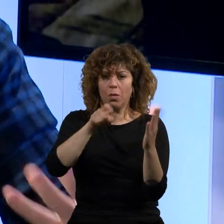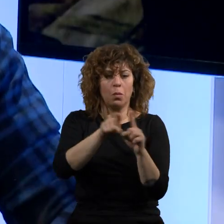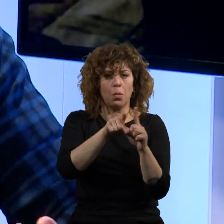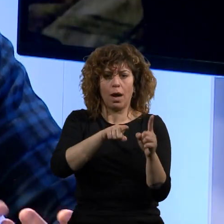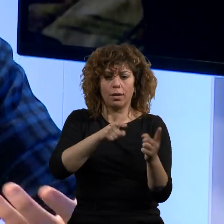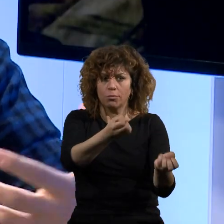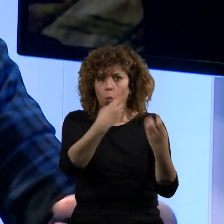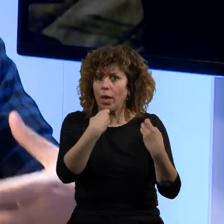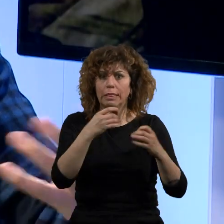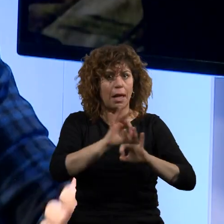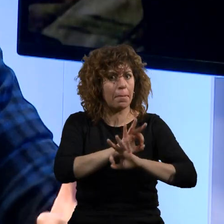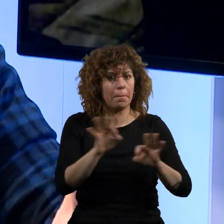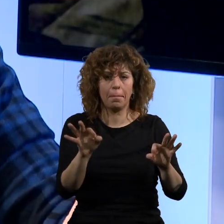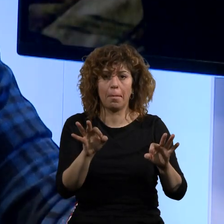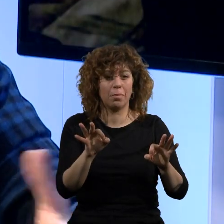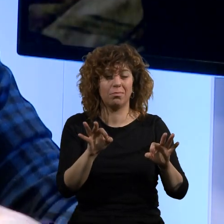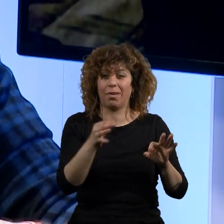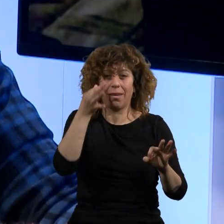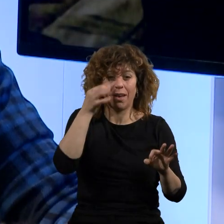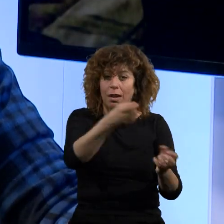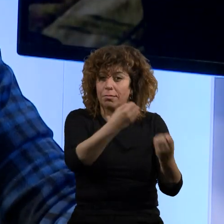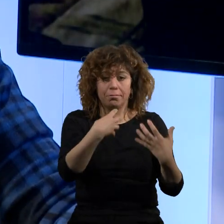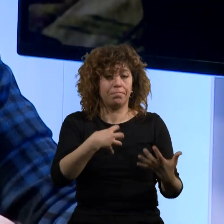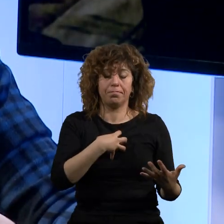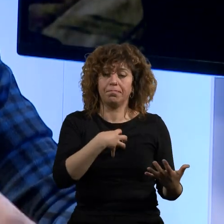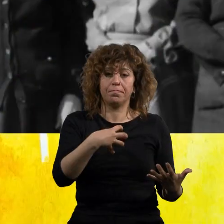no me contaba nada, no. Yo creo que no podía, también por